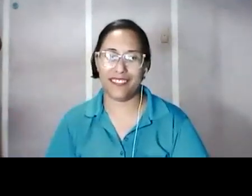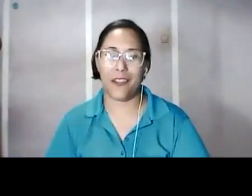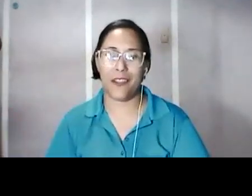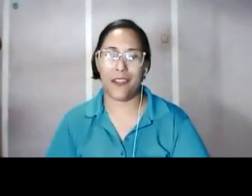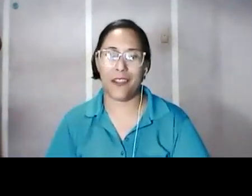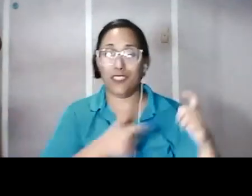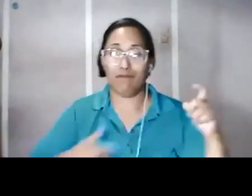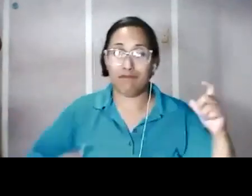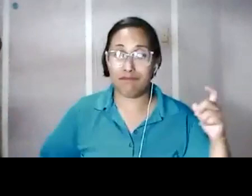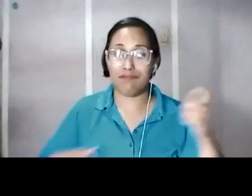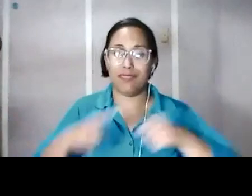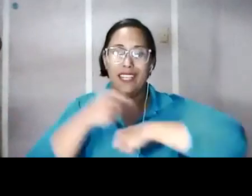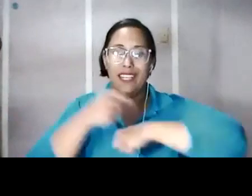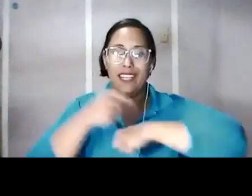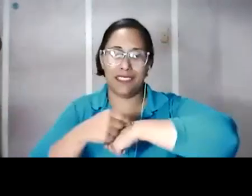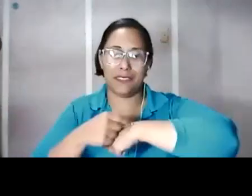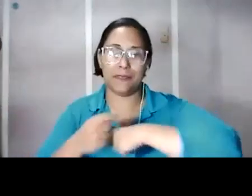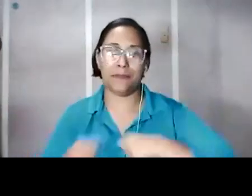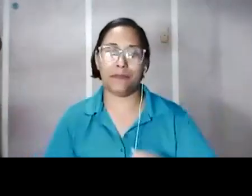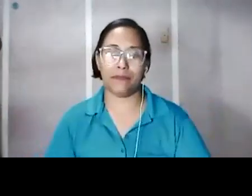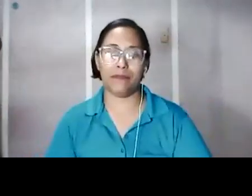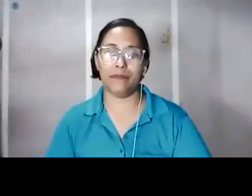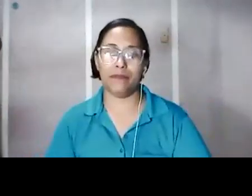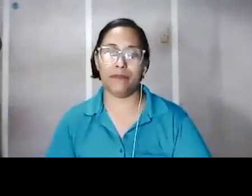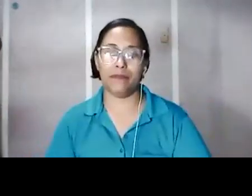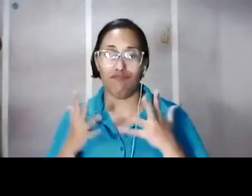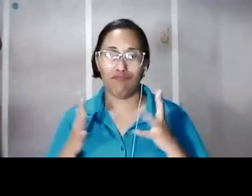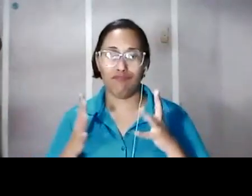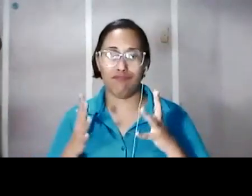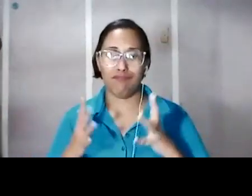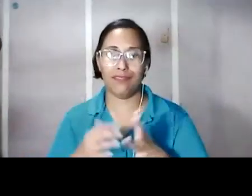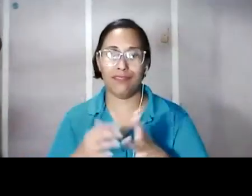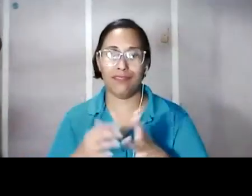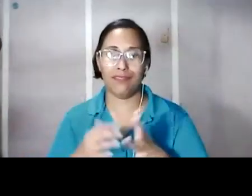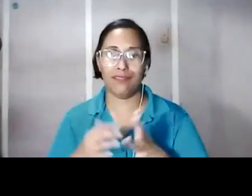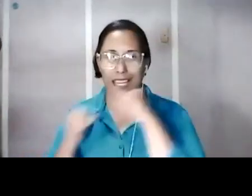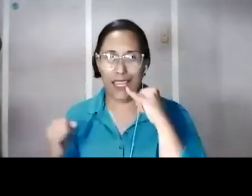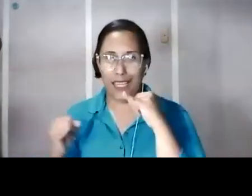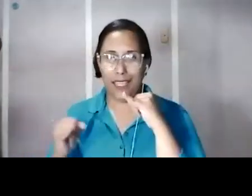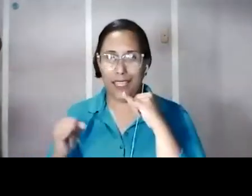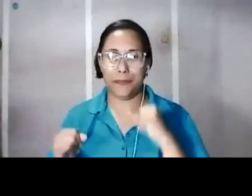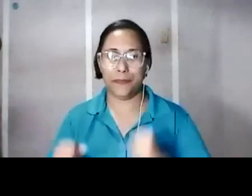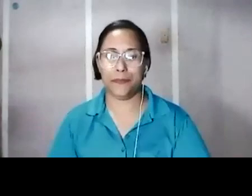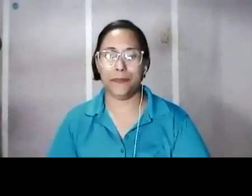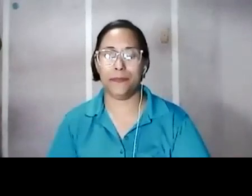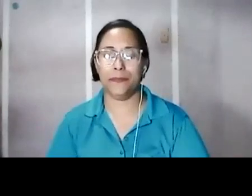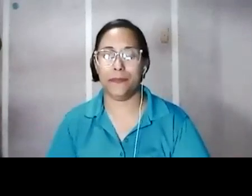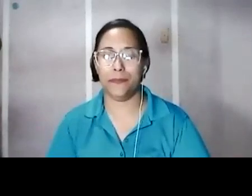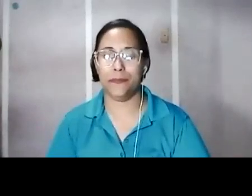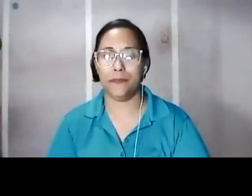de, este, ya eso fue en el último